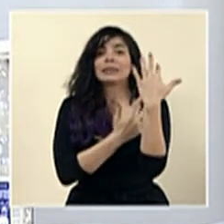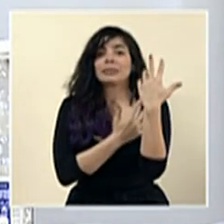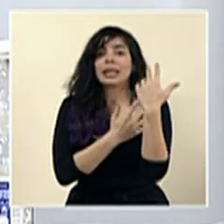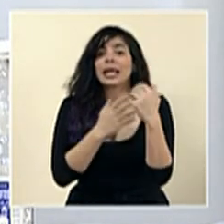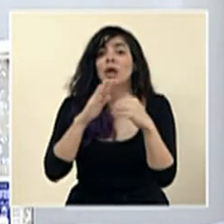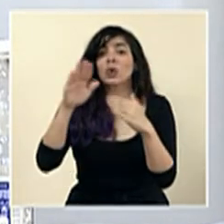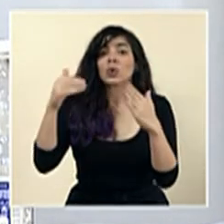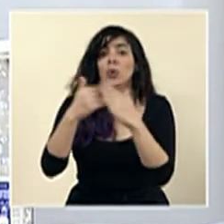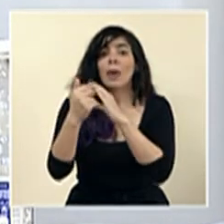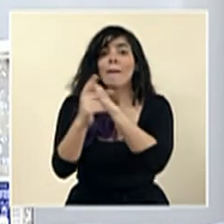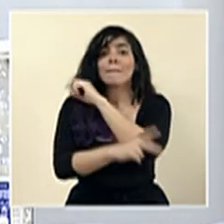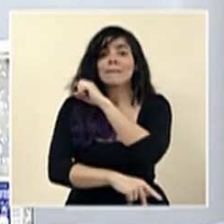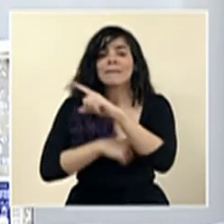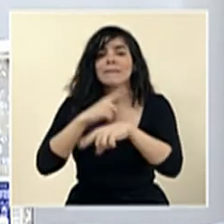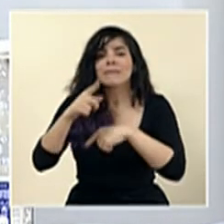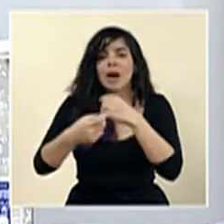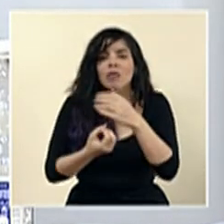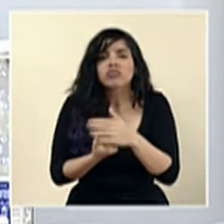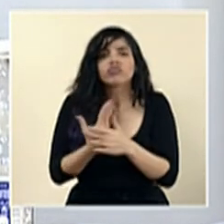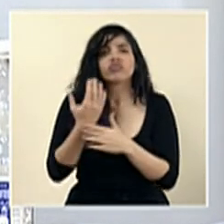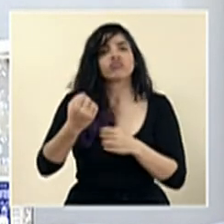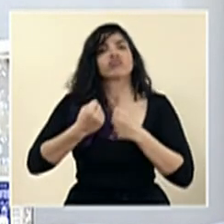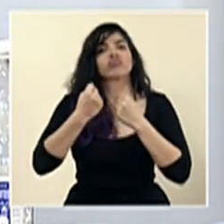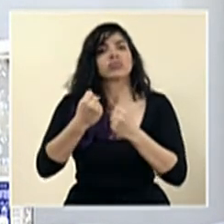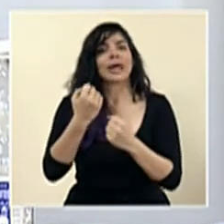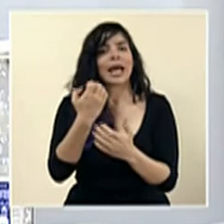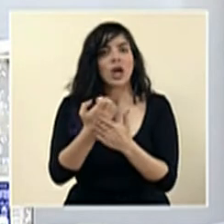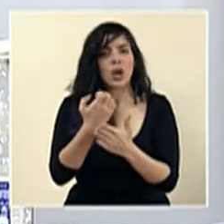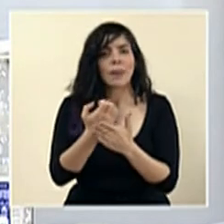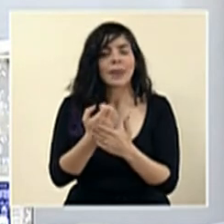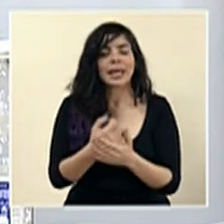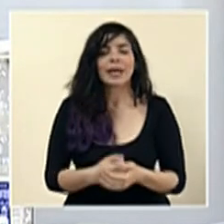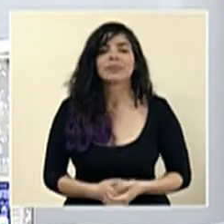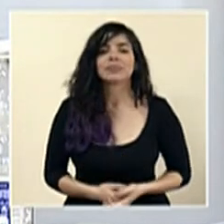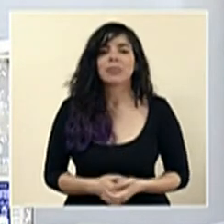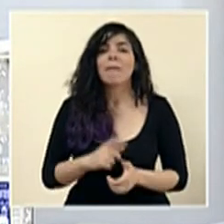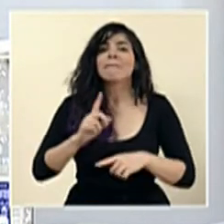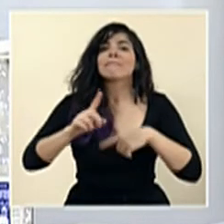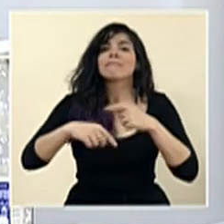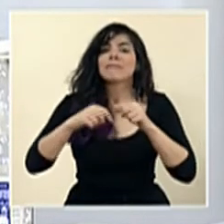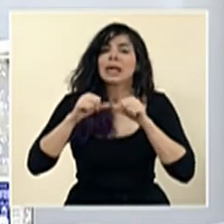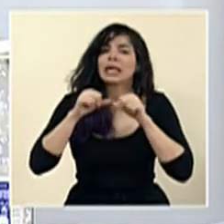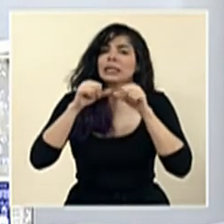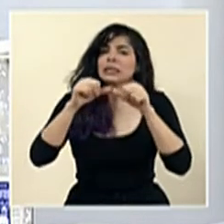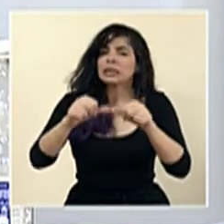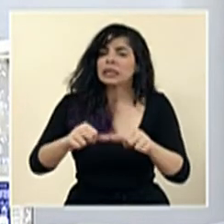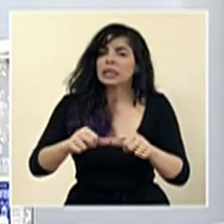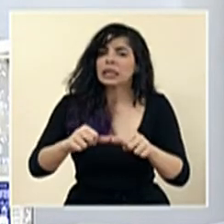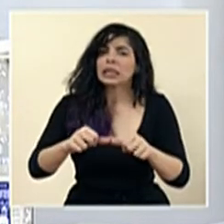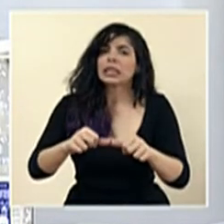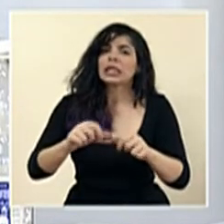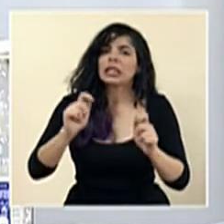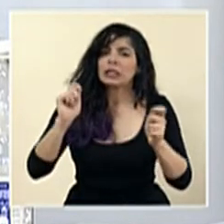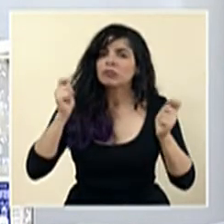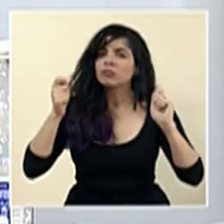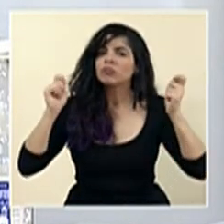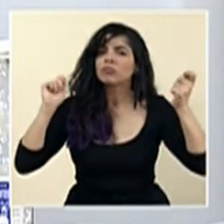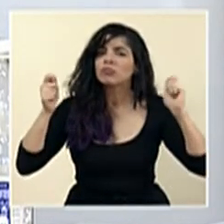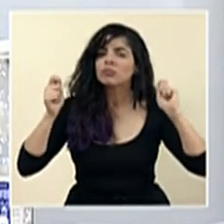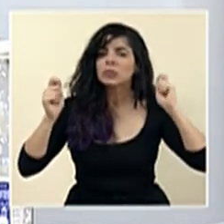el país va a renacer económicamente, de que vamos a continuar haciendo